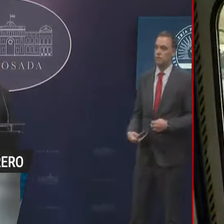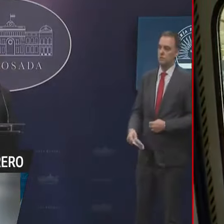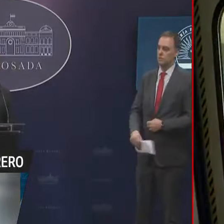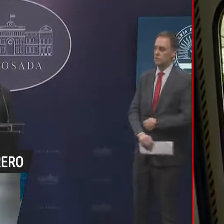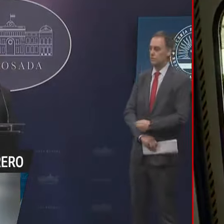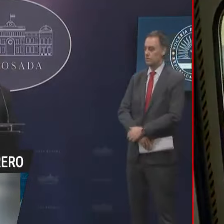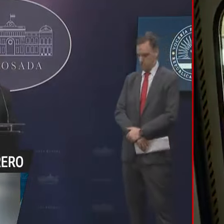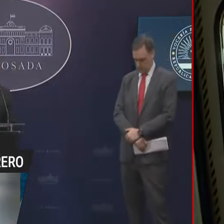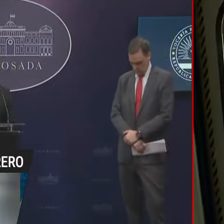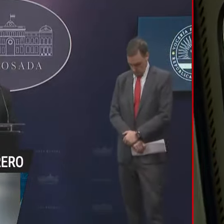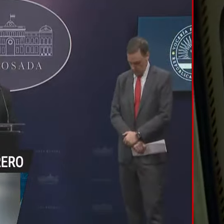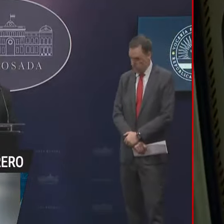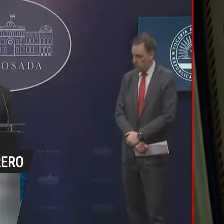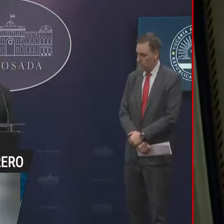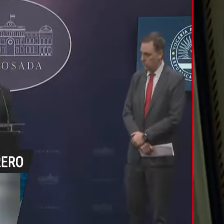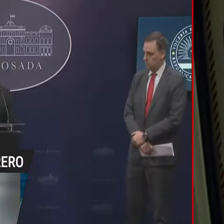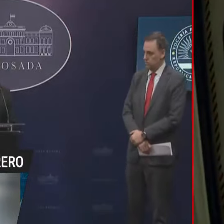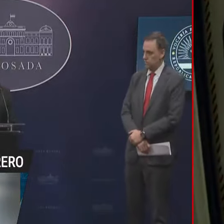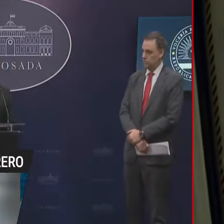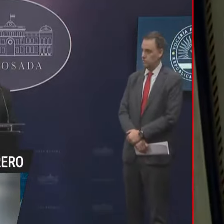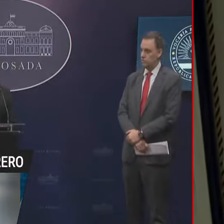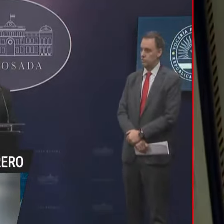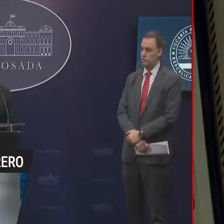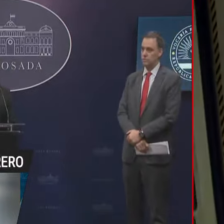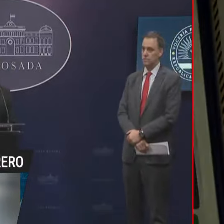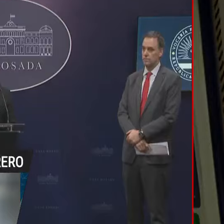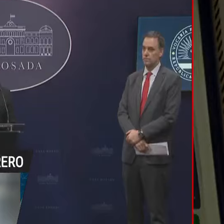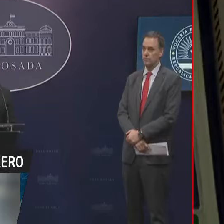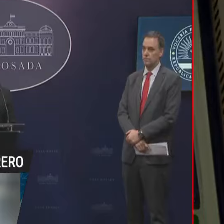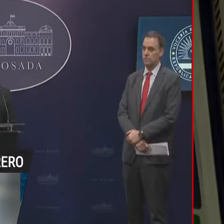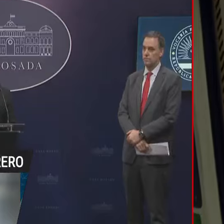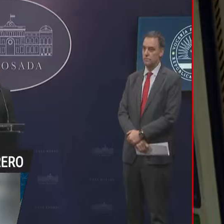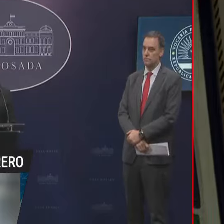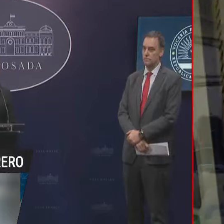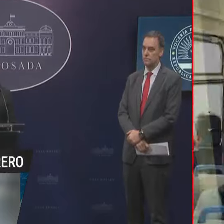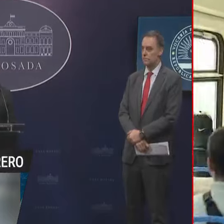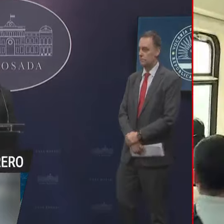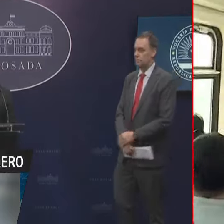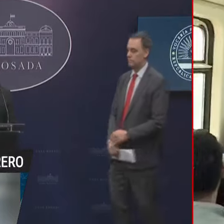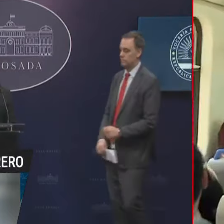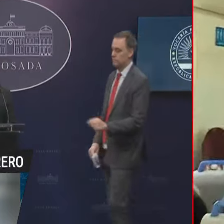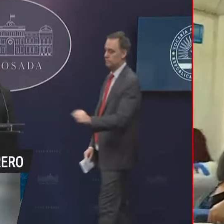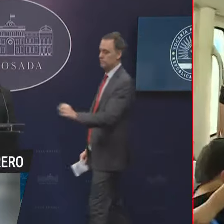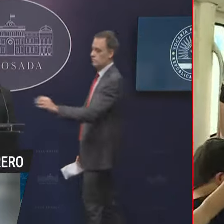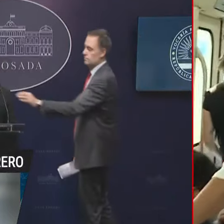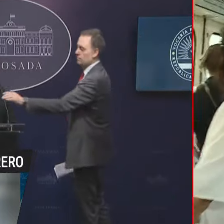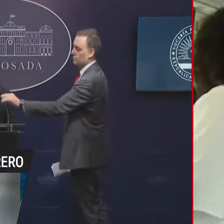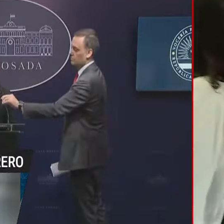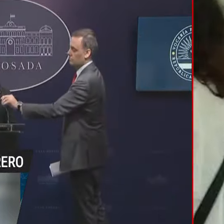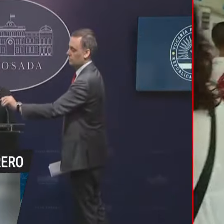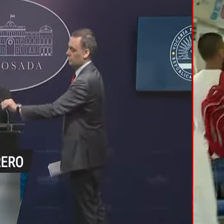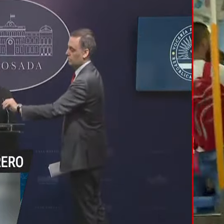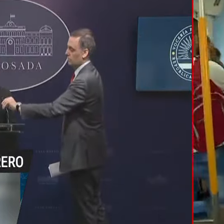la concesión del ferrocarril, ponen a un tercero que lo único que hace es recaudar, mientras que el